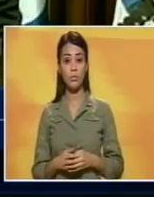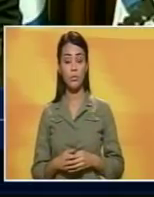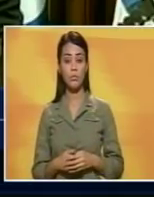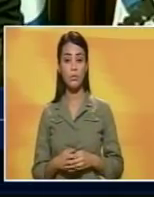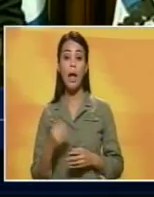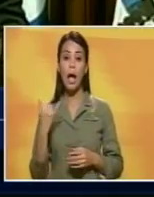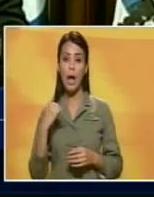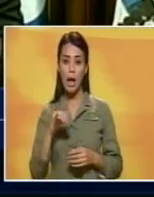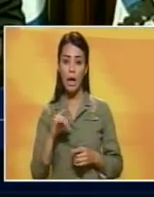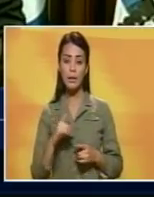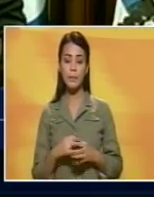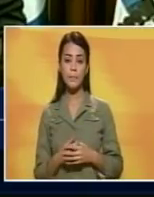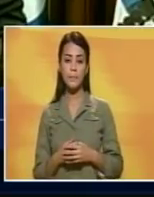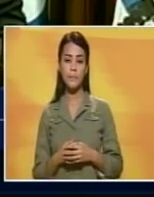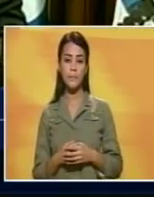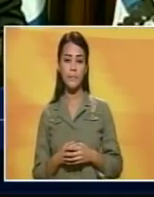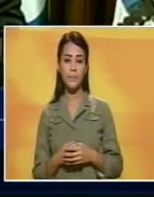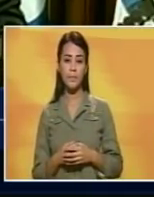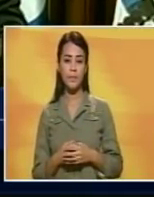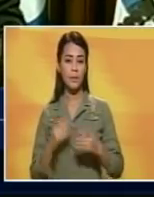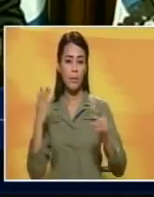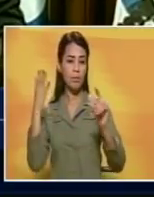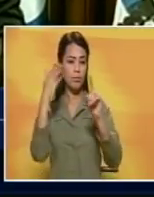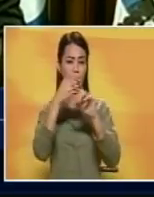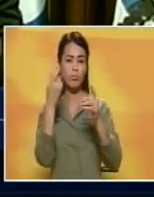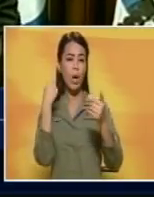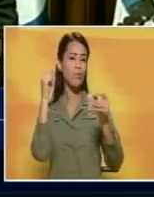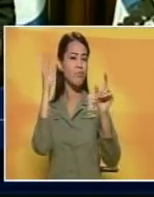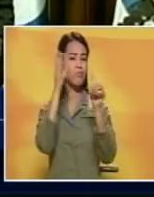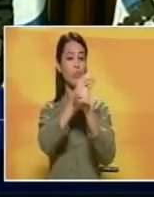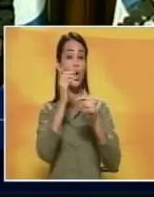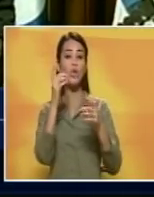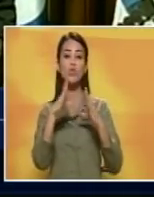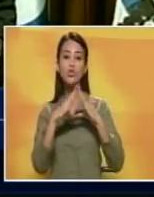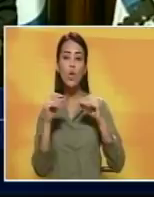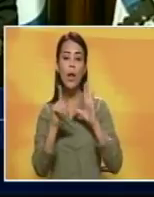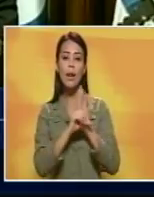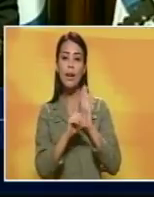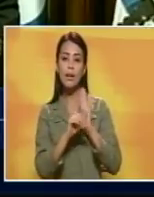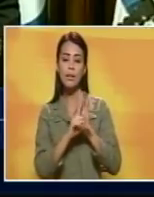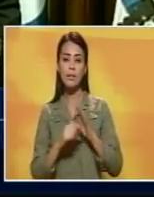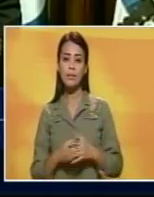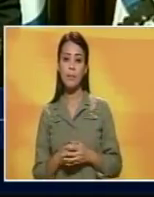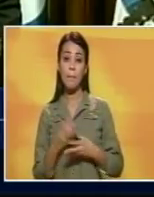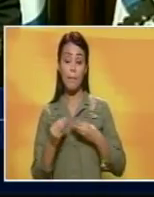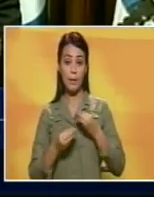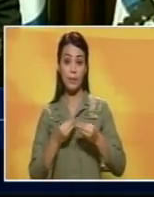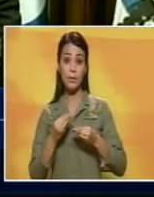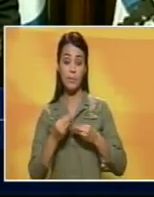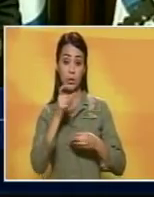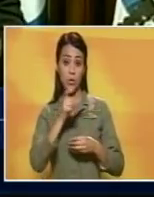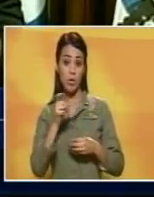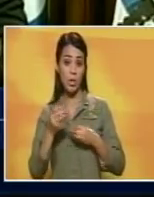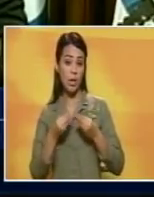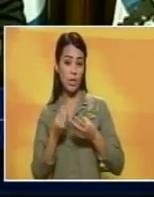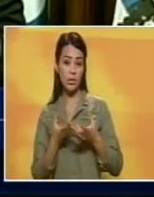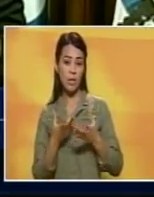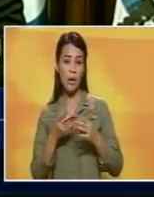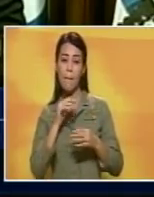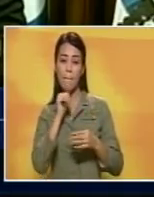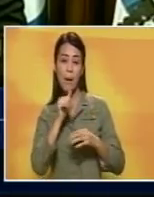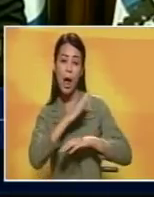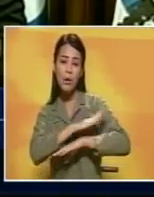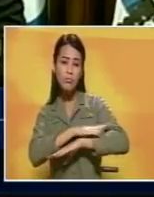para alcanzar con todo el peso de la ley a quienes están actuando de manera